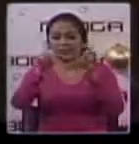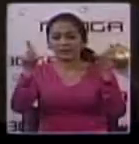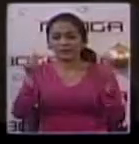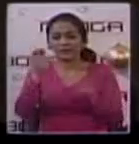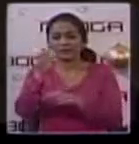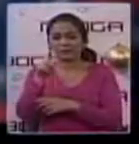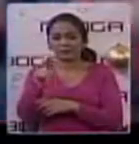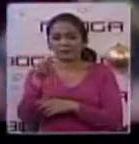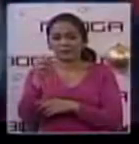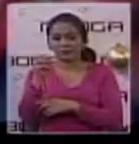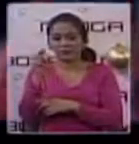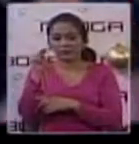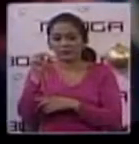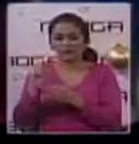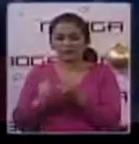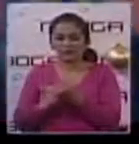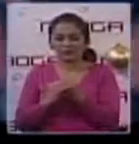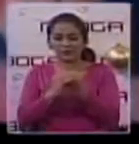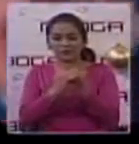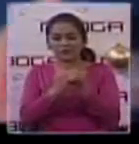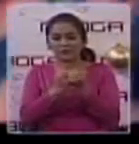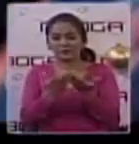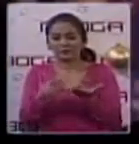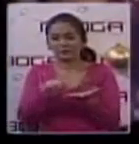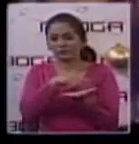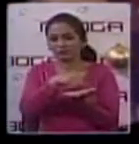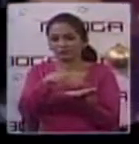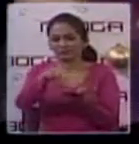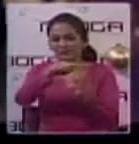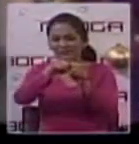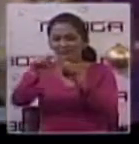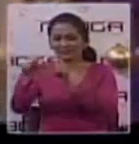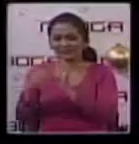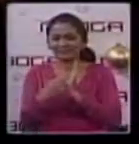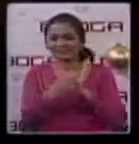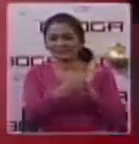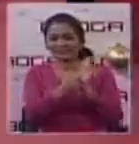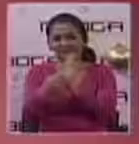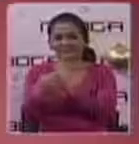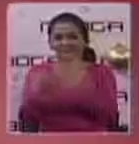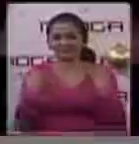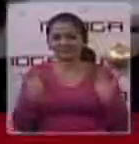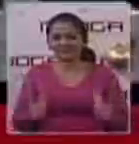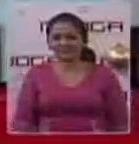pasarelas neoyorquinas de vibrantes colores con los más innovadores diseños